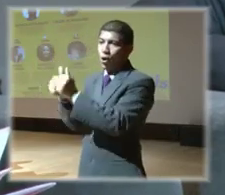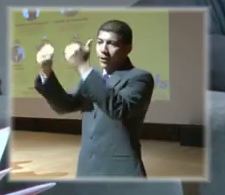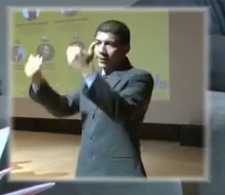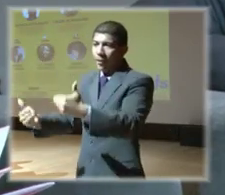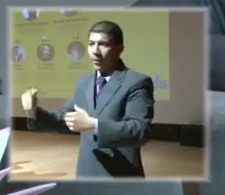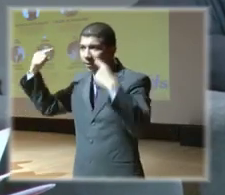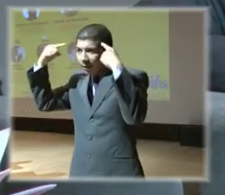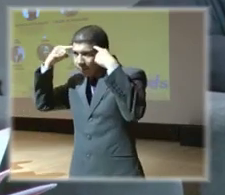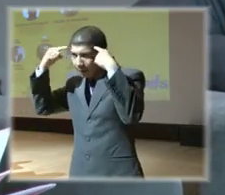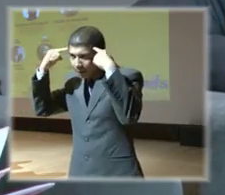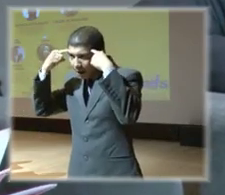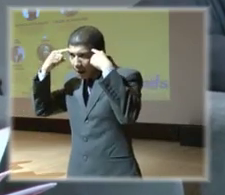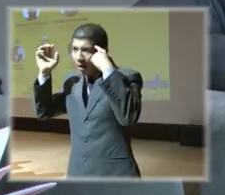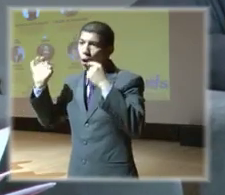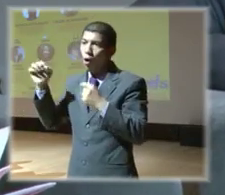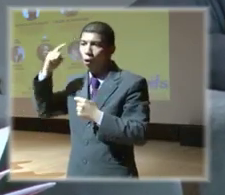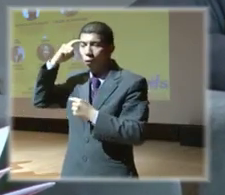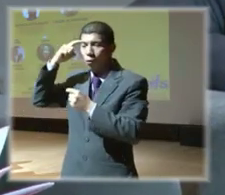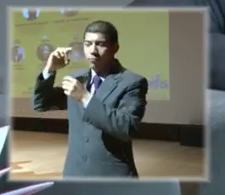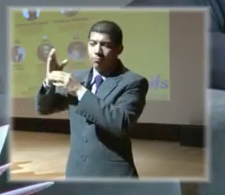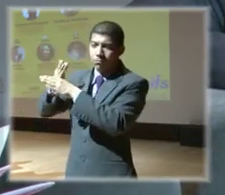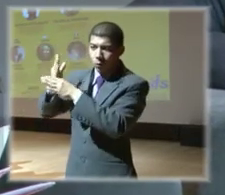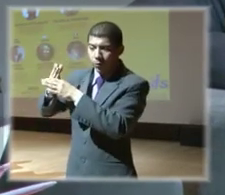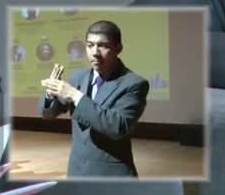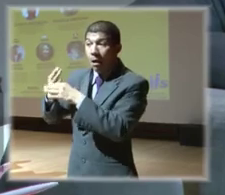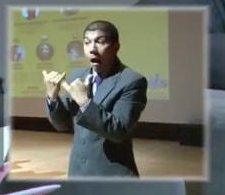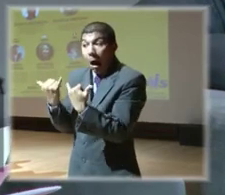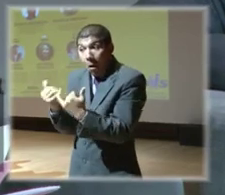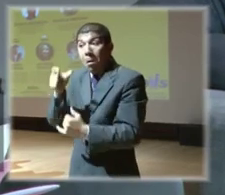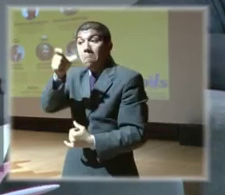en Colombia también se puede aplicar a personas sordas.